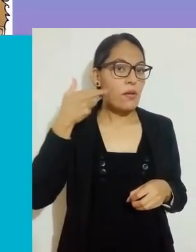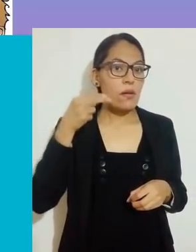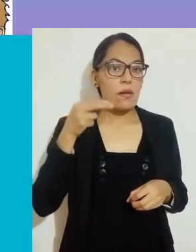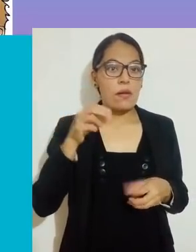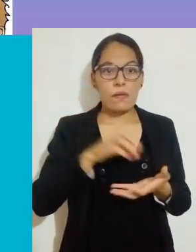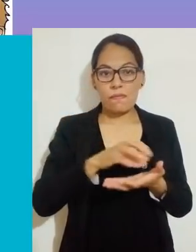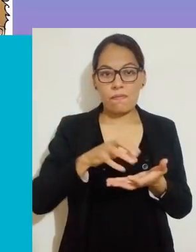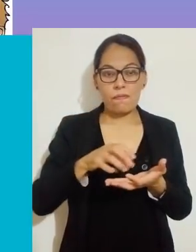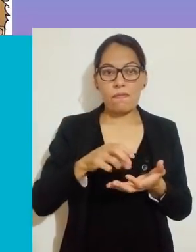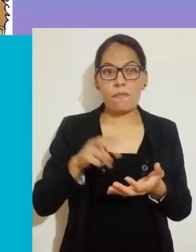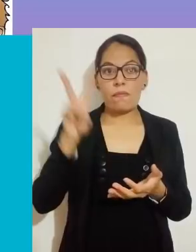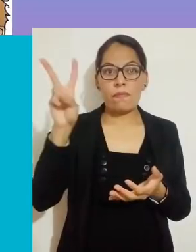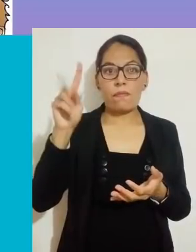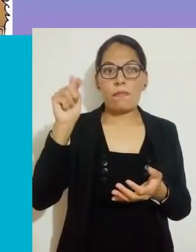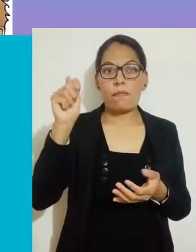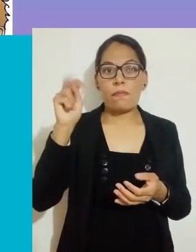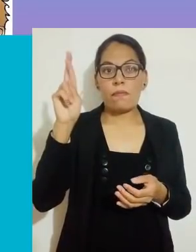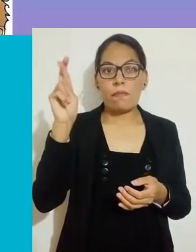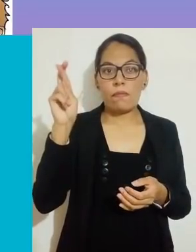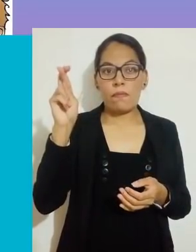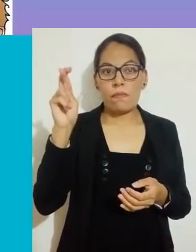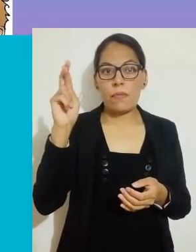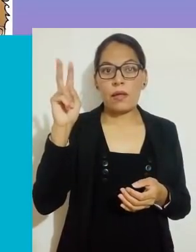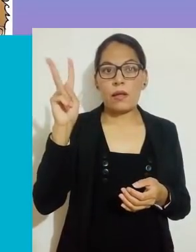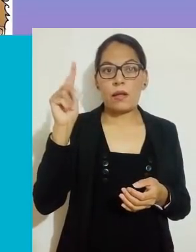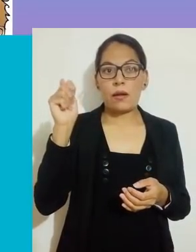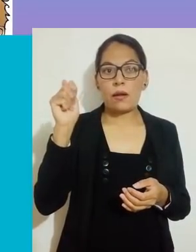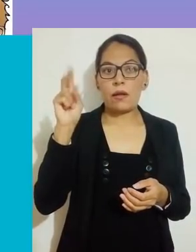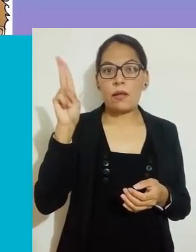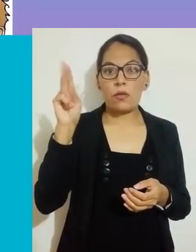hoy dentro de tu planeación diversificada.